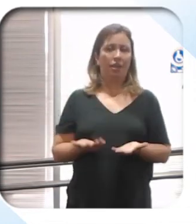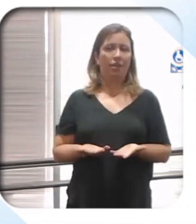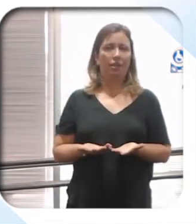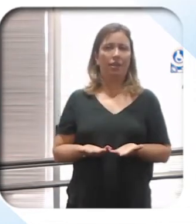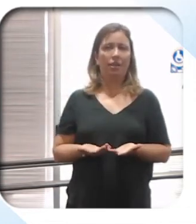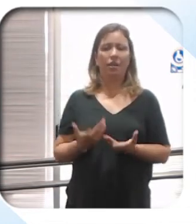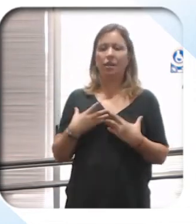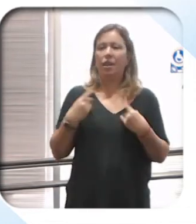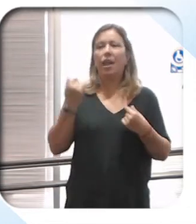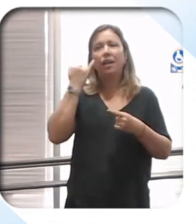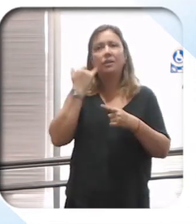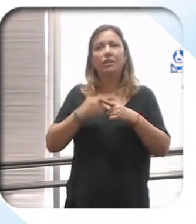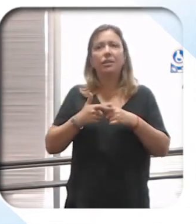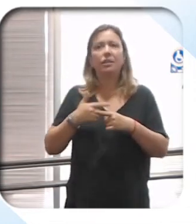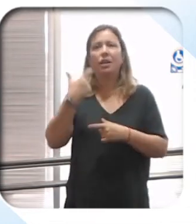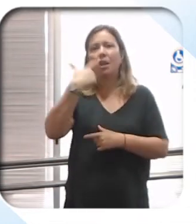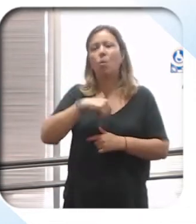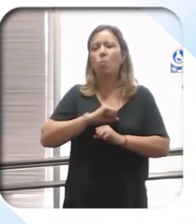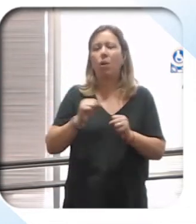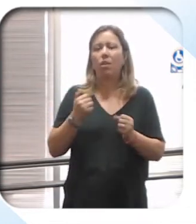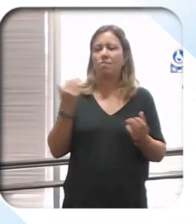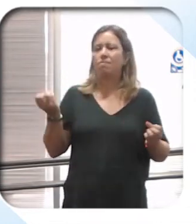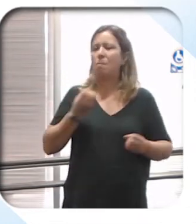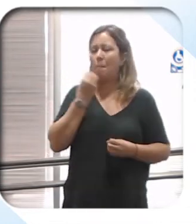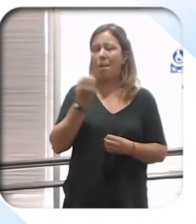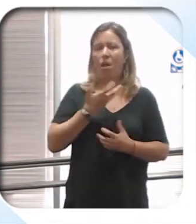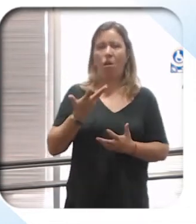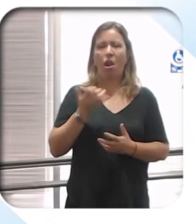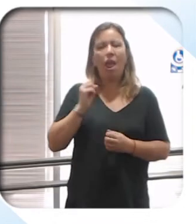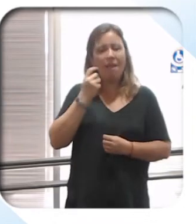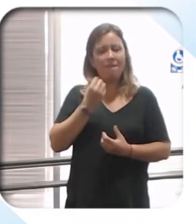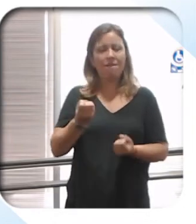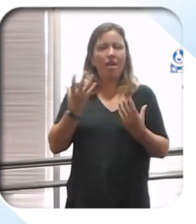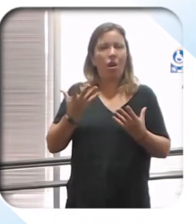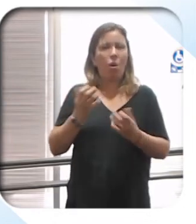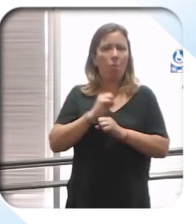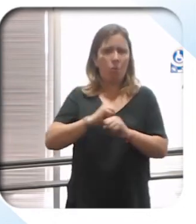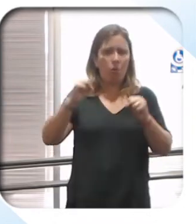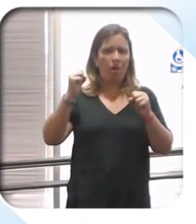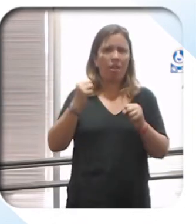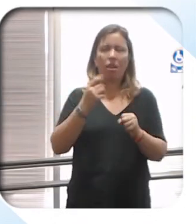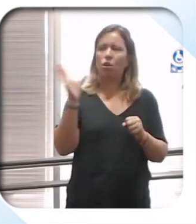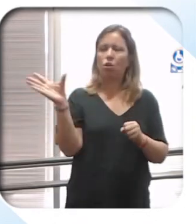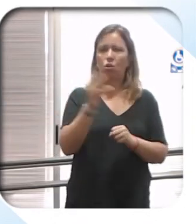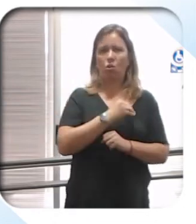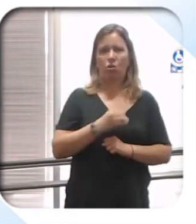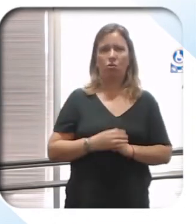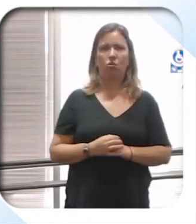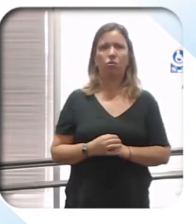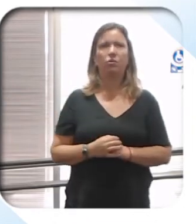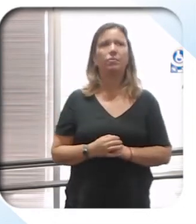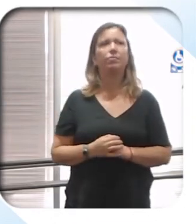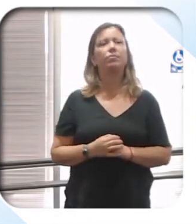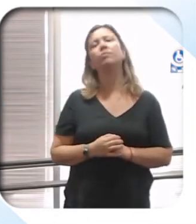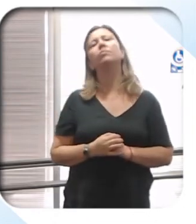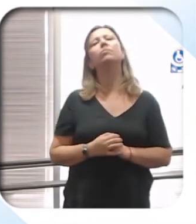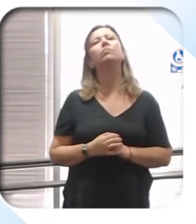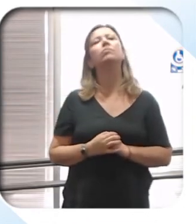una sexualidad para enriquecer, con el mismo valor de todas.